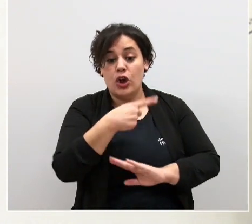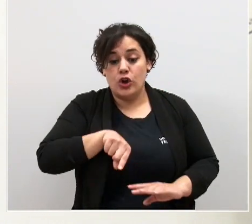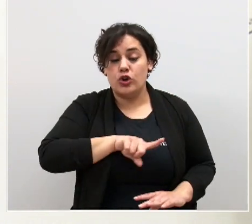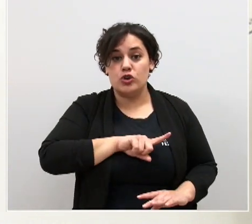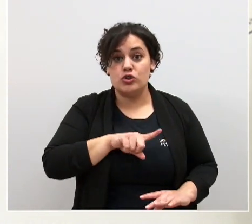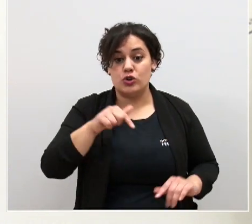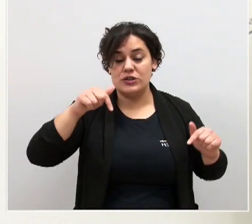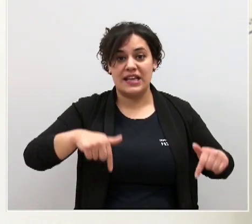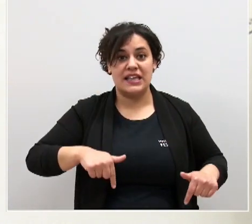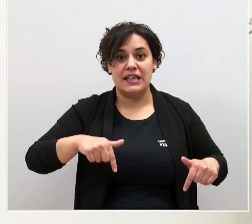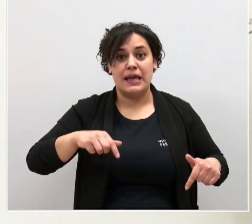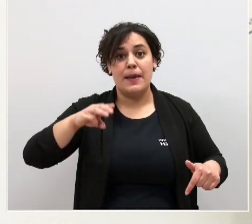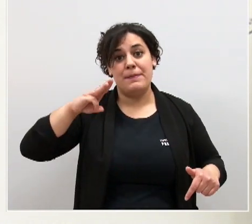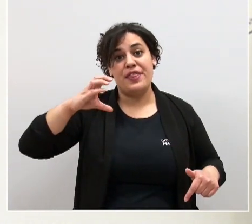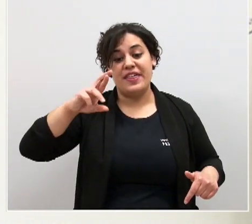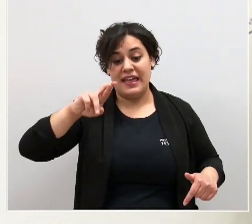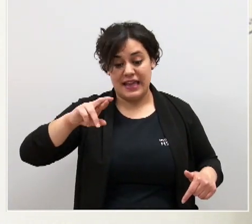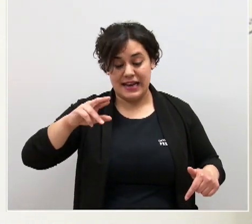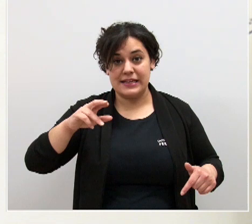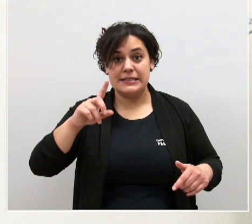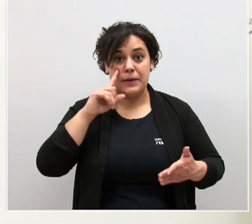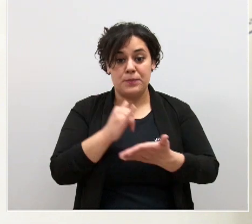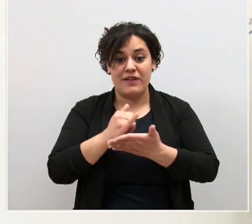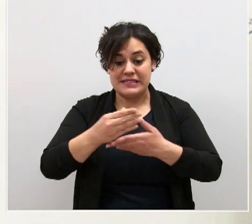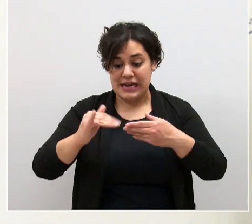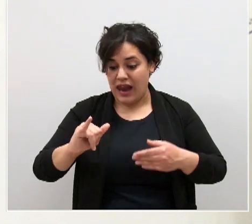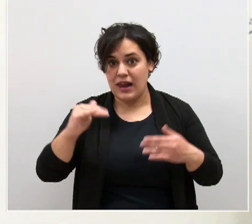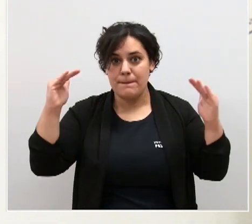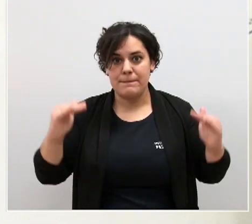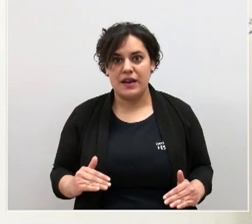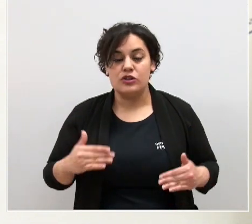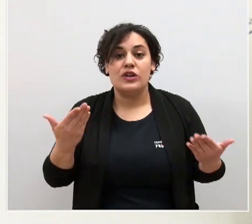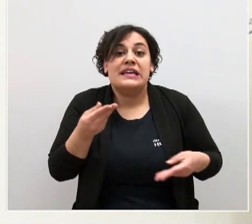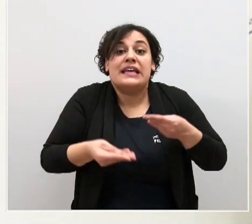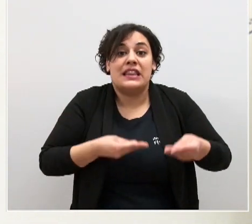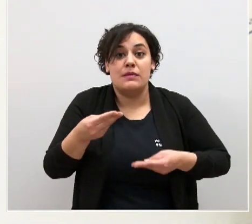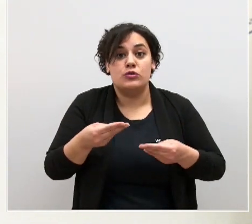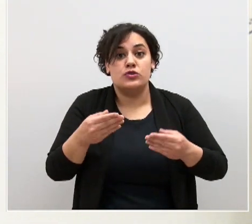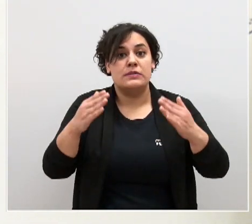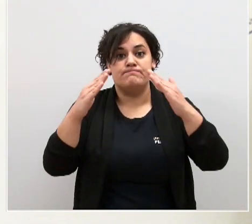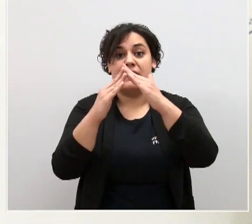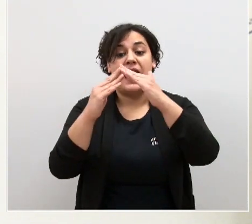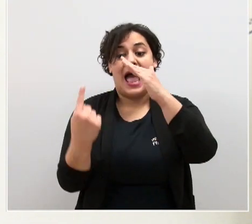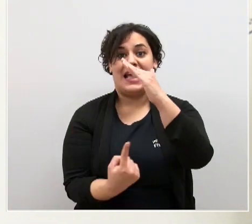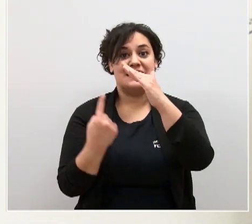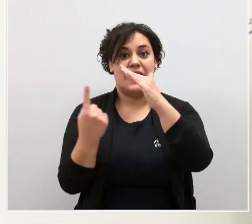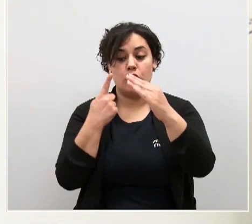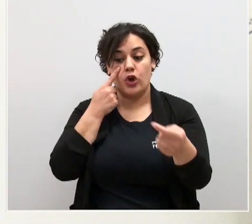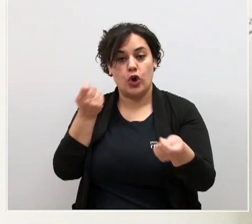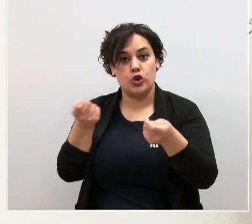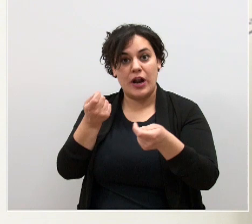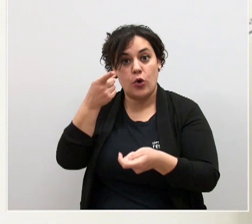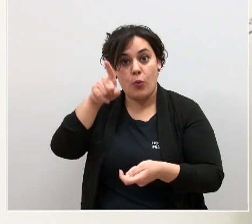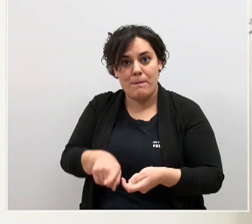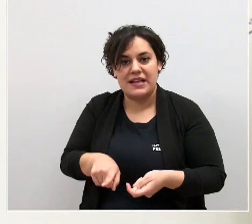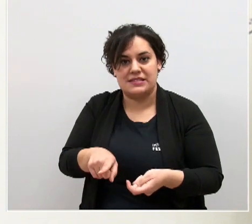a los casos sospechosos de enfermedad, lo que hicimos fue aislarlos y controlarlos durante un mes. Y eso es lo que nos ha salvado